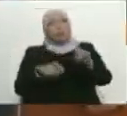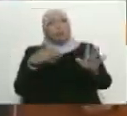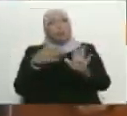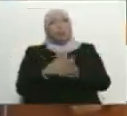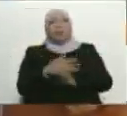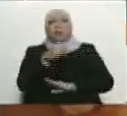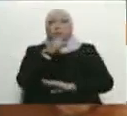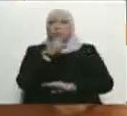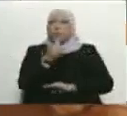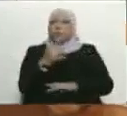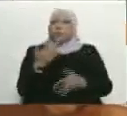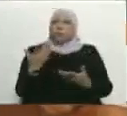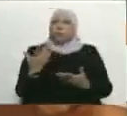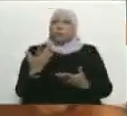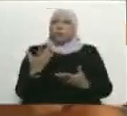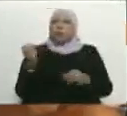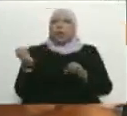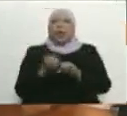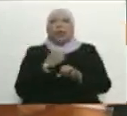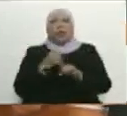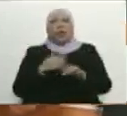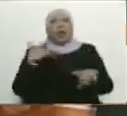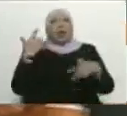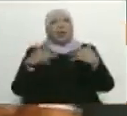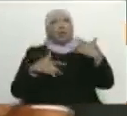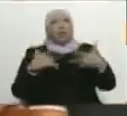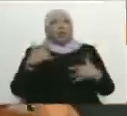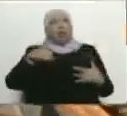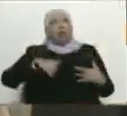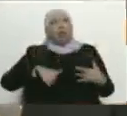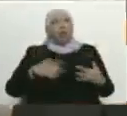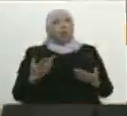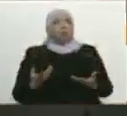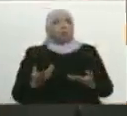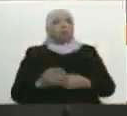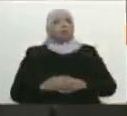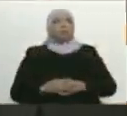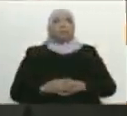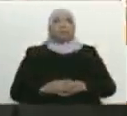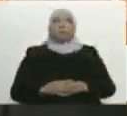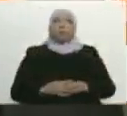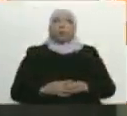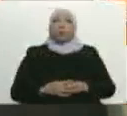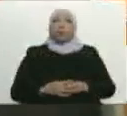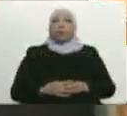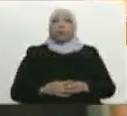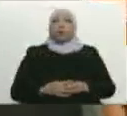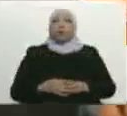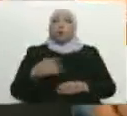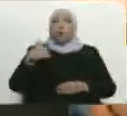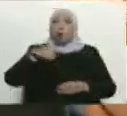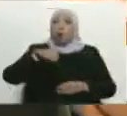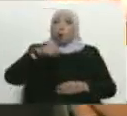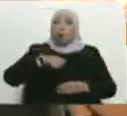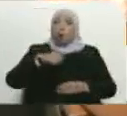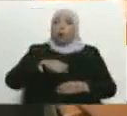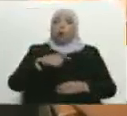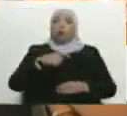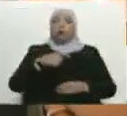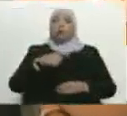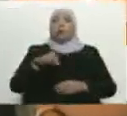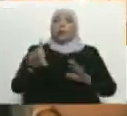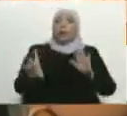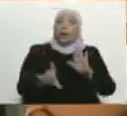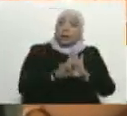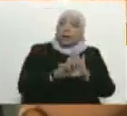de esta jornada que se ha llevado del día de hoy en el Parlamento. Bueno, efectivamente el día de hoy estamos cumpliendo con el deber